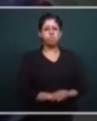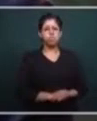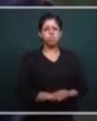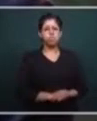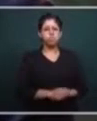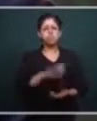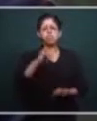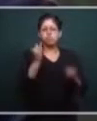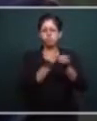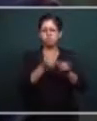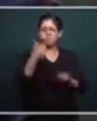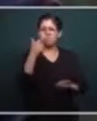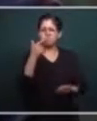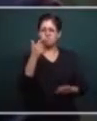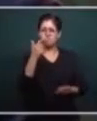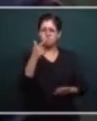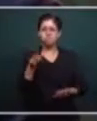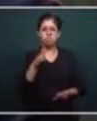7 también.